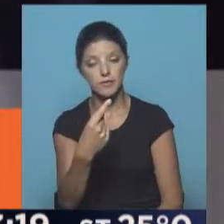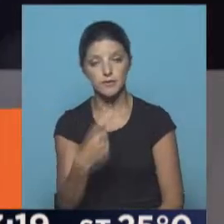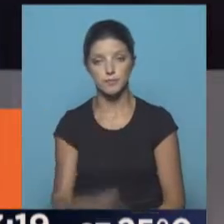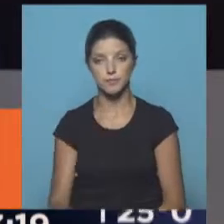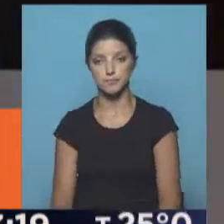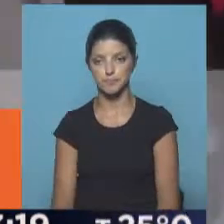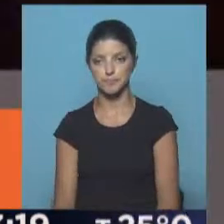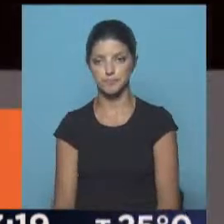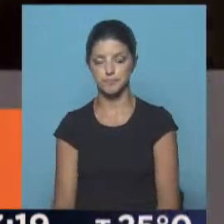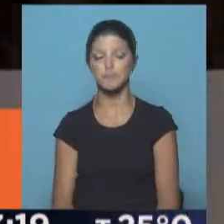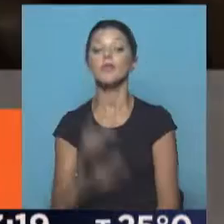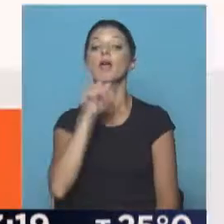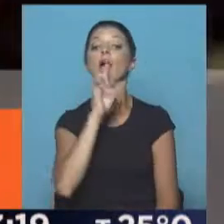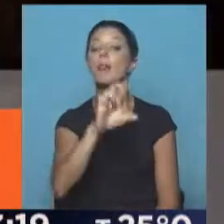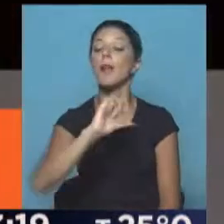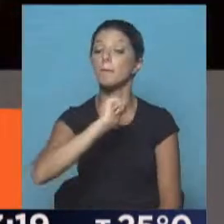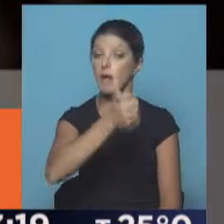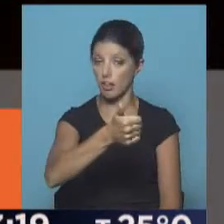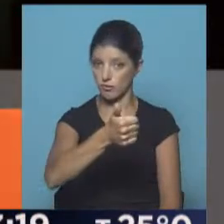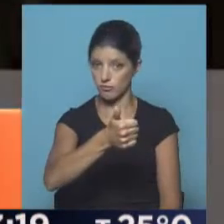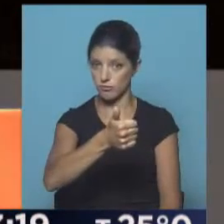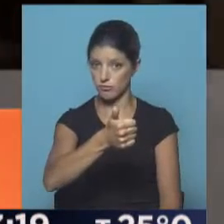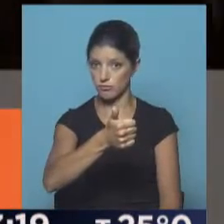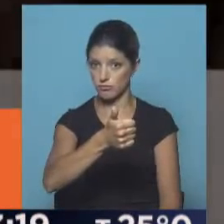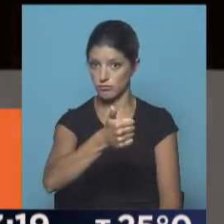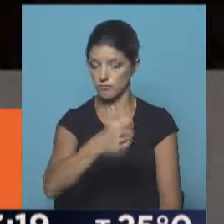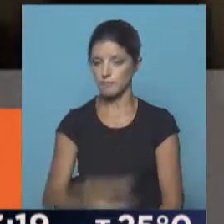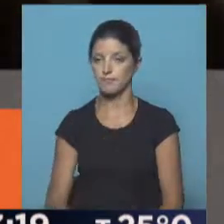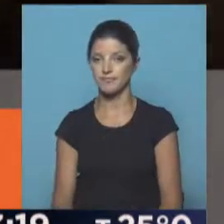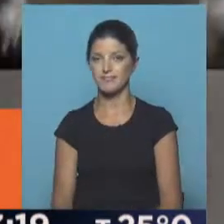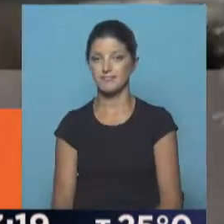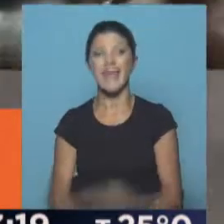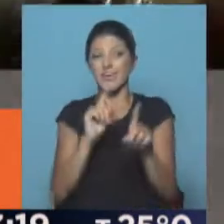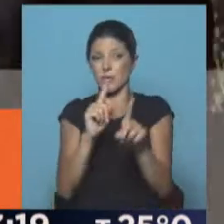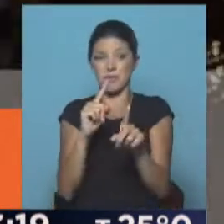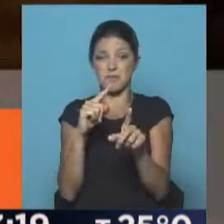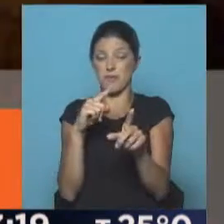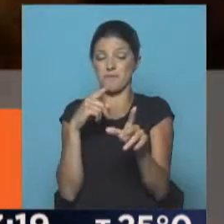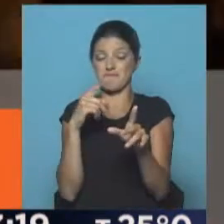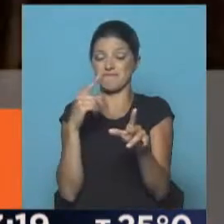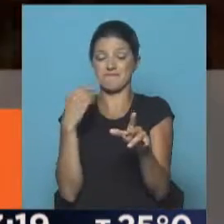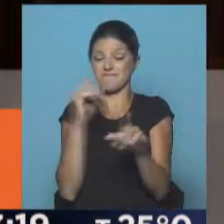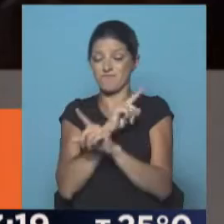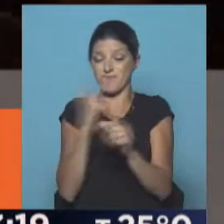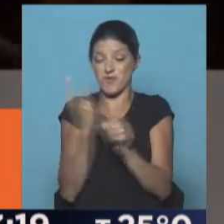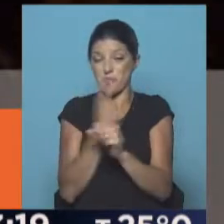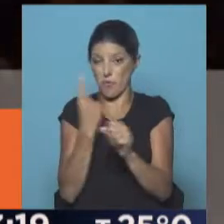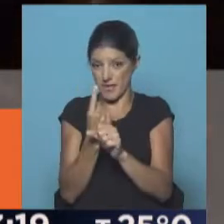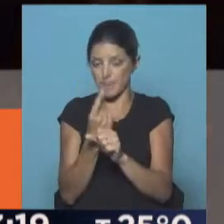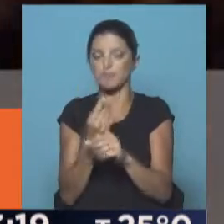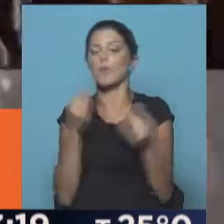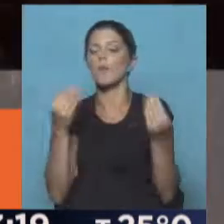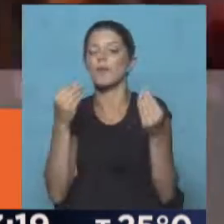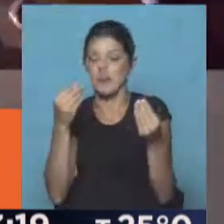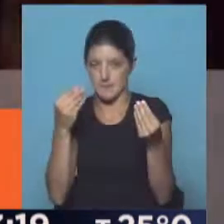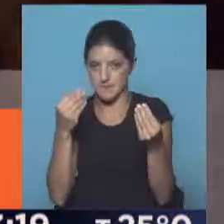que el triunfo de Trump es lo que no debería haber ocurrido en el sentido